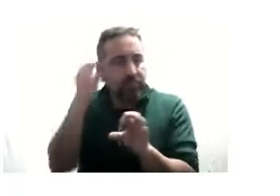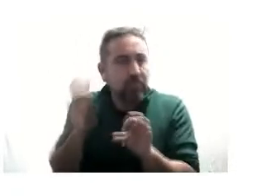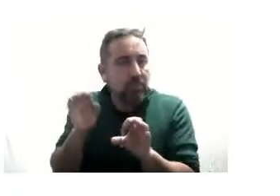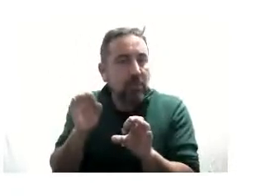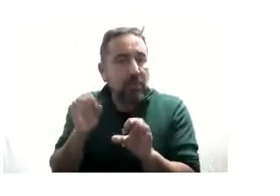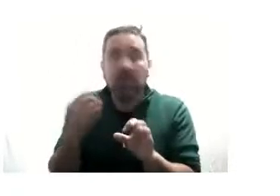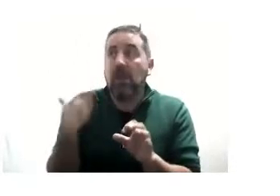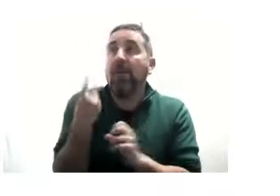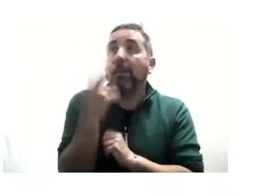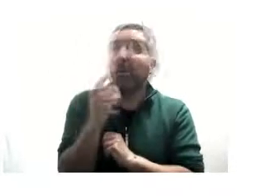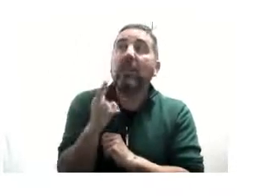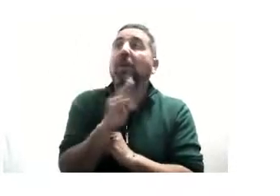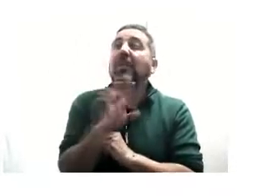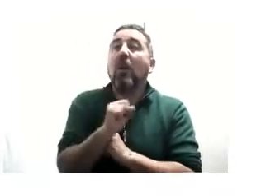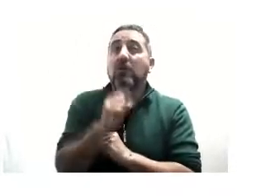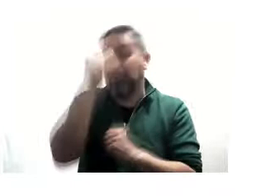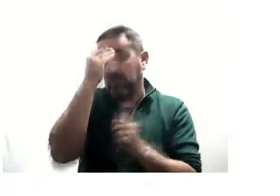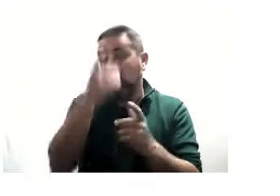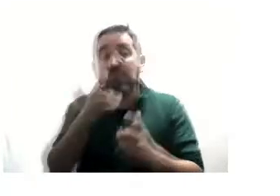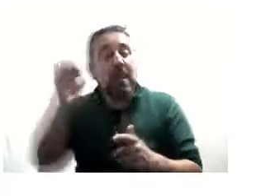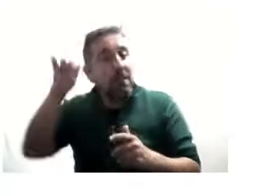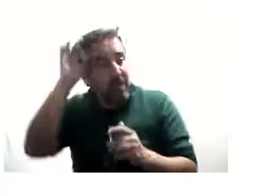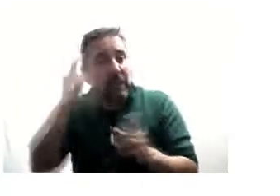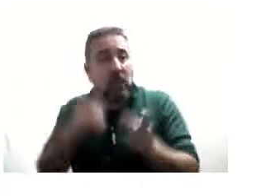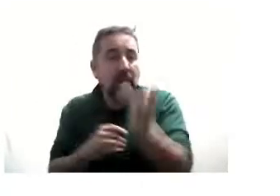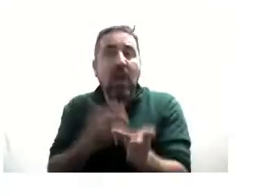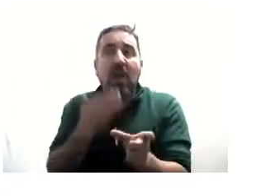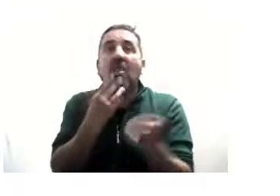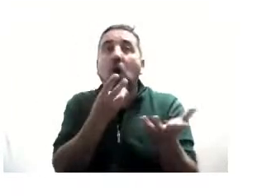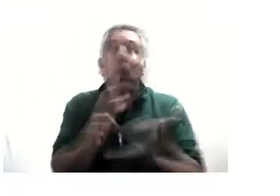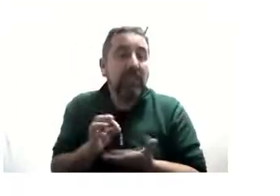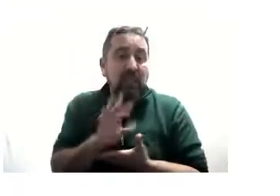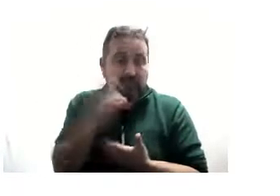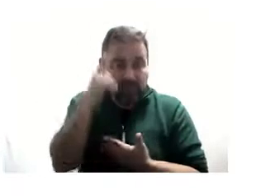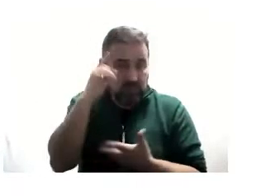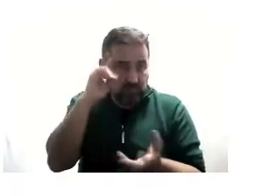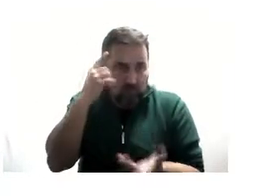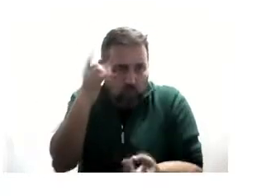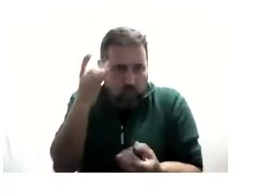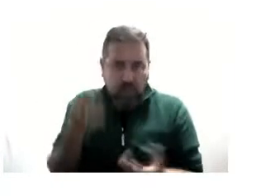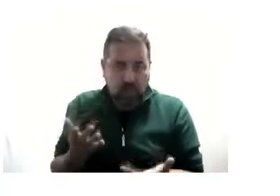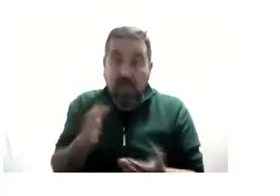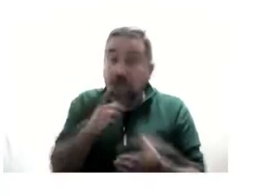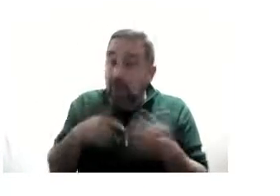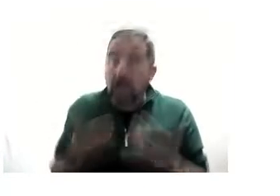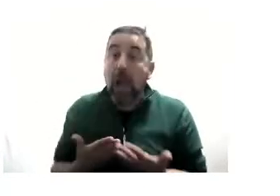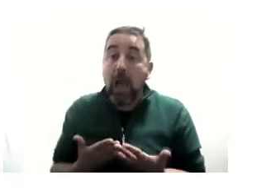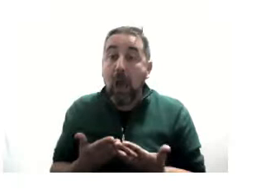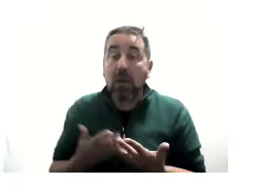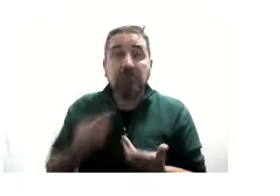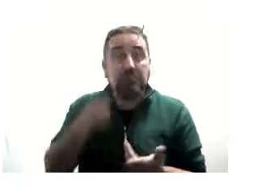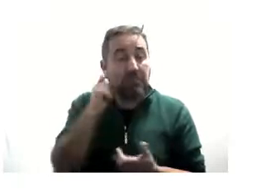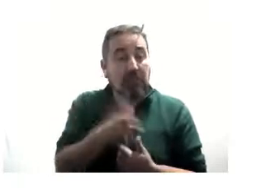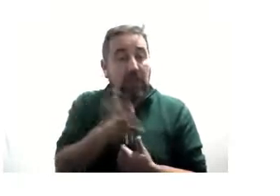20, 25 años plantear que se iba a poner un implante coclear a alguien de 80 años parecía una locura y ahora mismo es algo prácticamente rutinario,